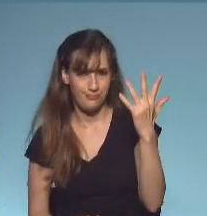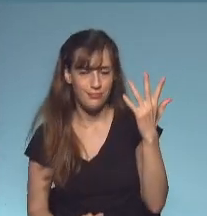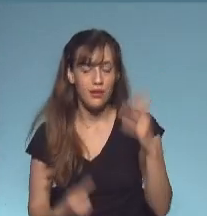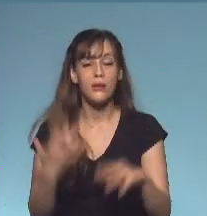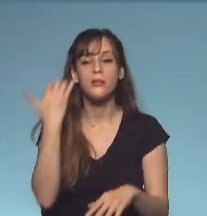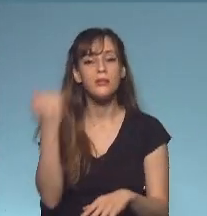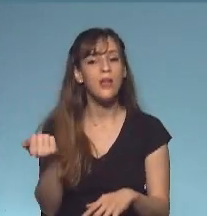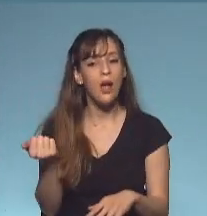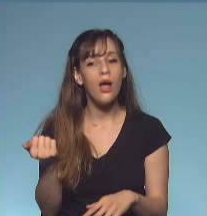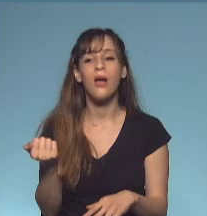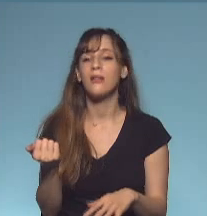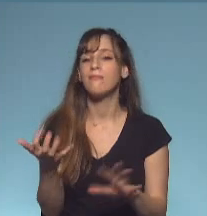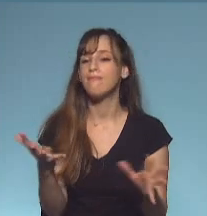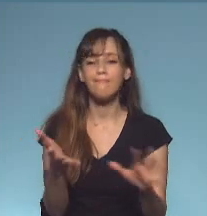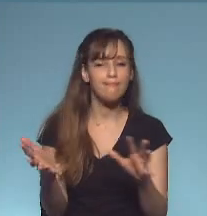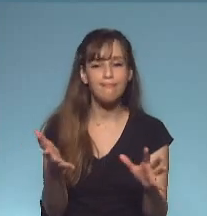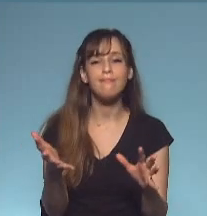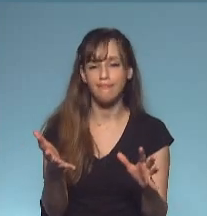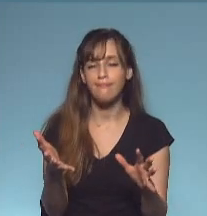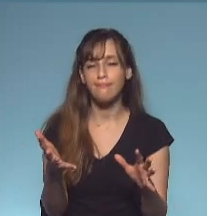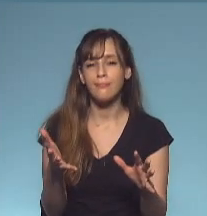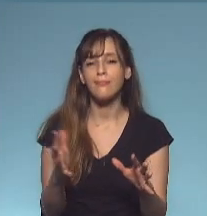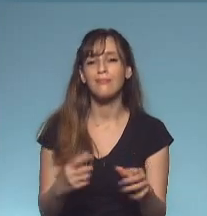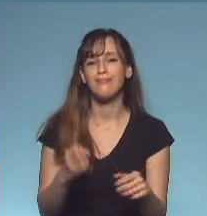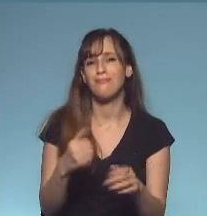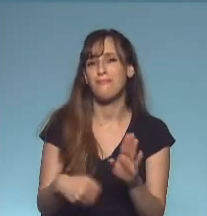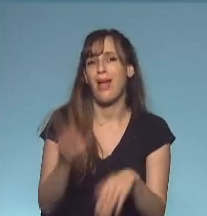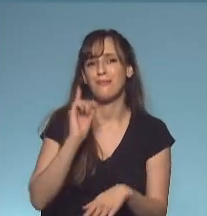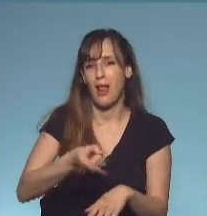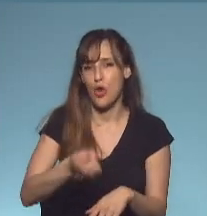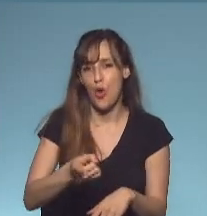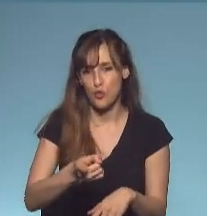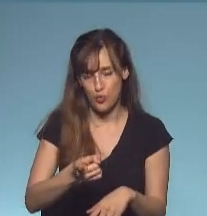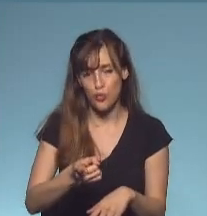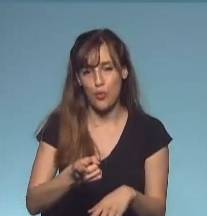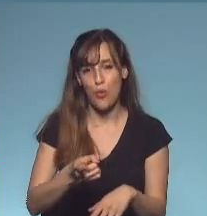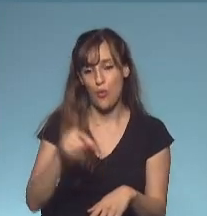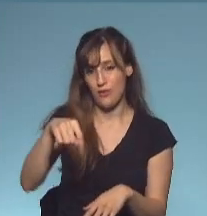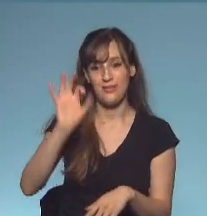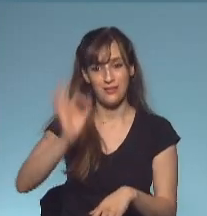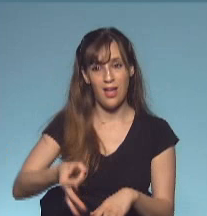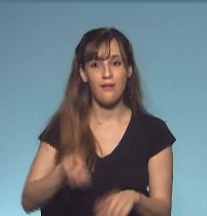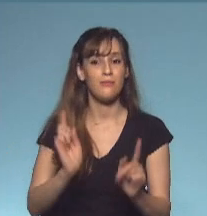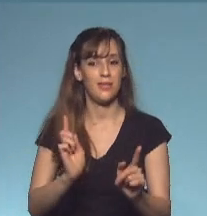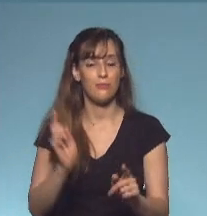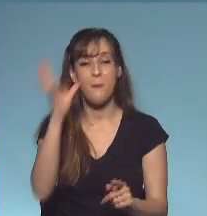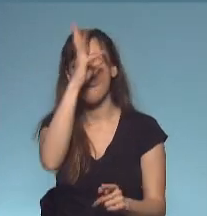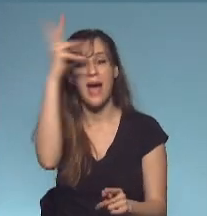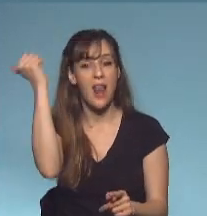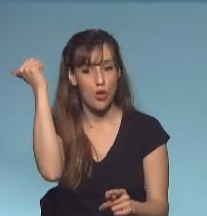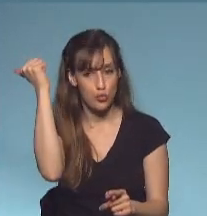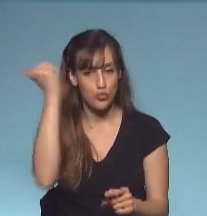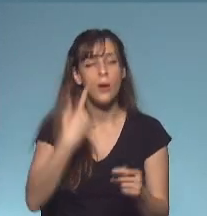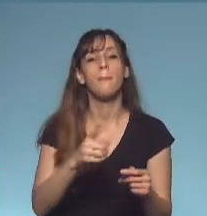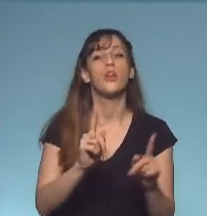detectado en la región entera, de hecho una de las cepas más peligrosas es la que se conoce como cepa de Manaos, pero también hay